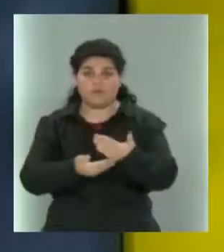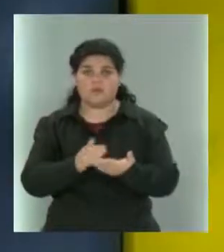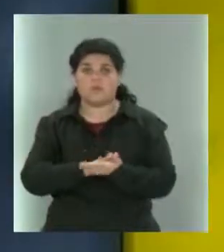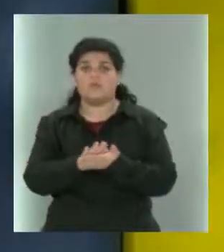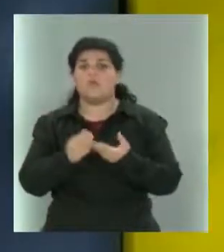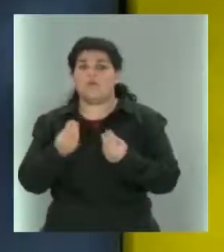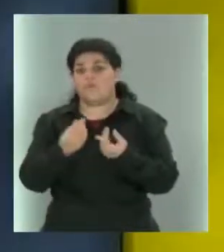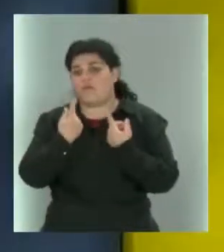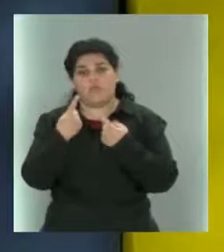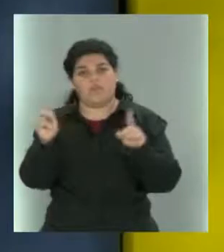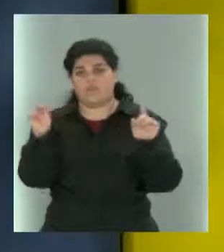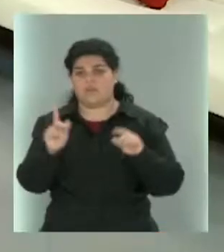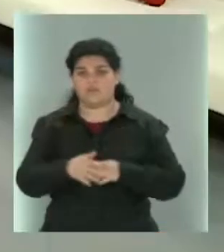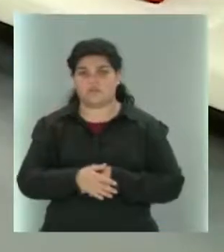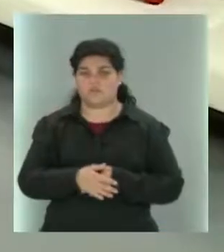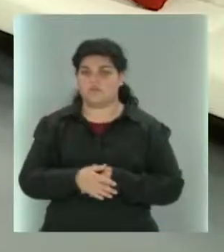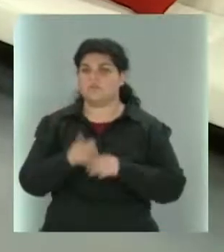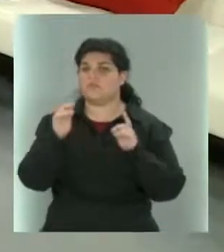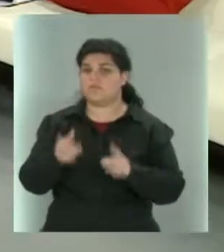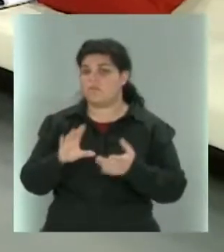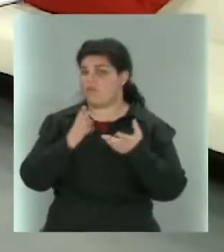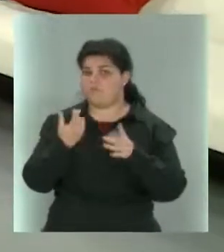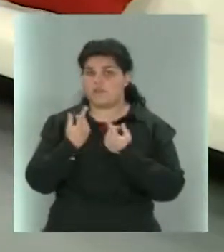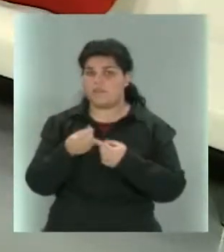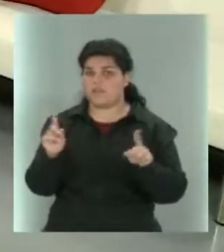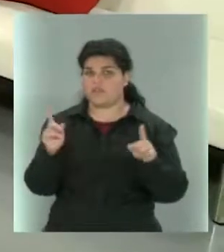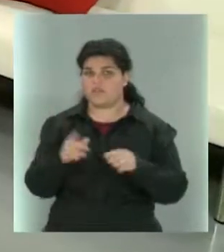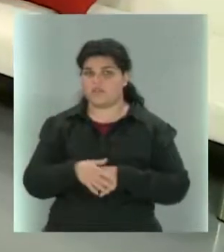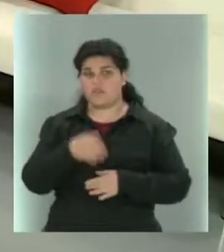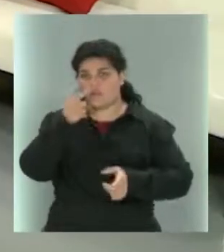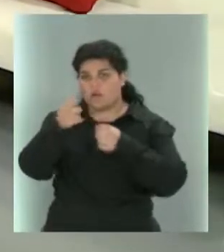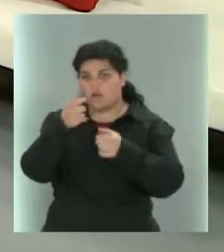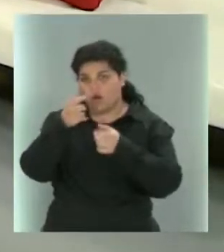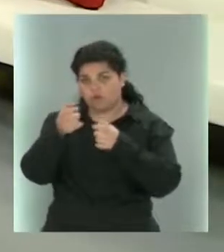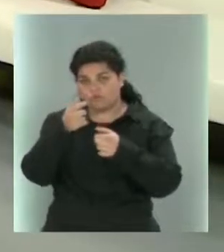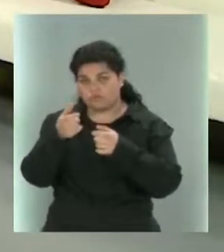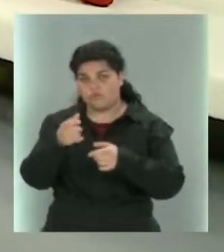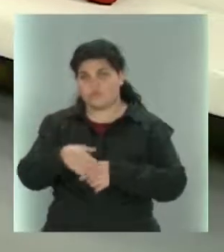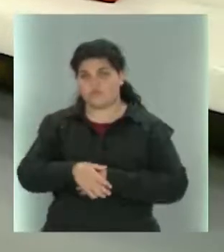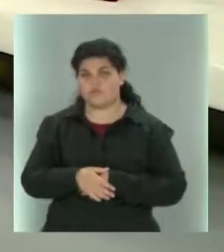digamos, de otra forma. Claro, lo que pasa es que hay distintas maneras también de regular